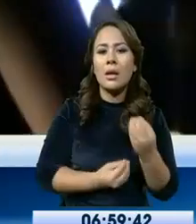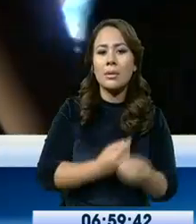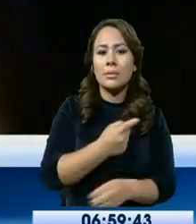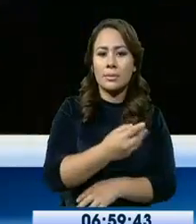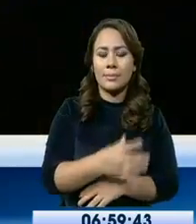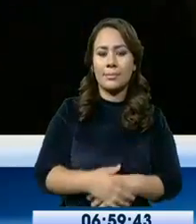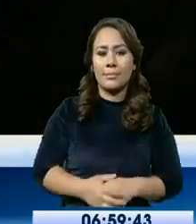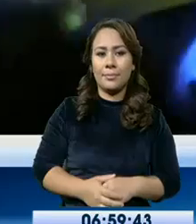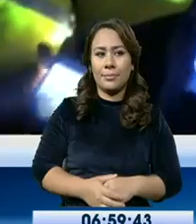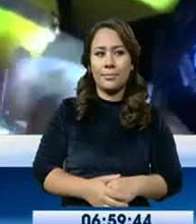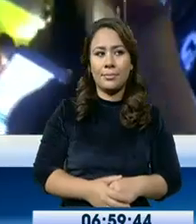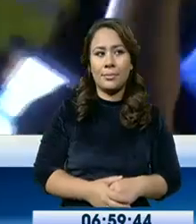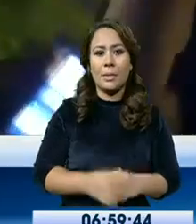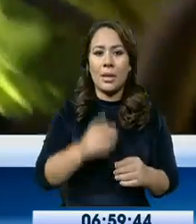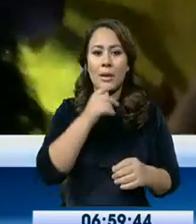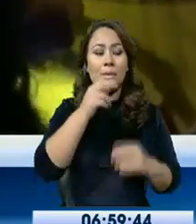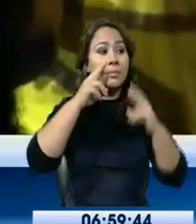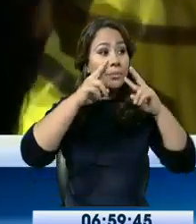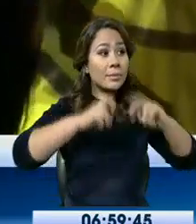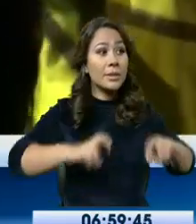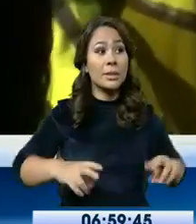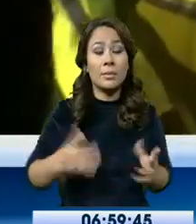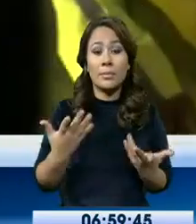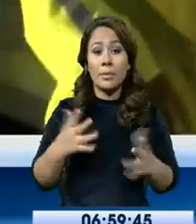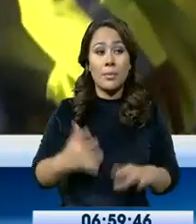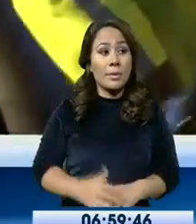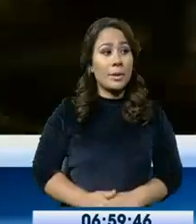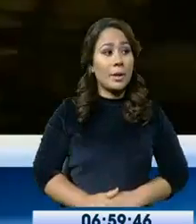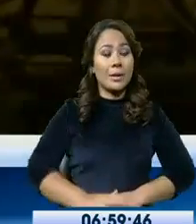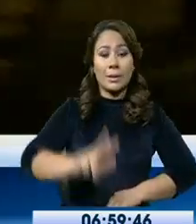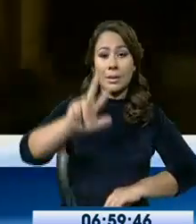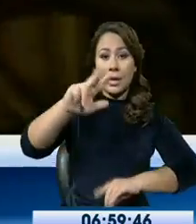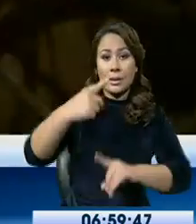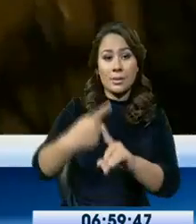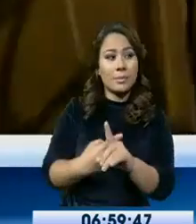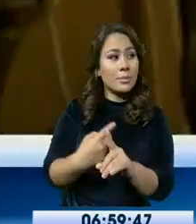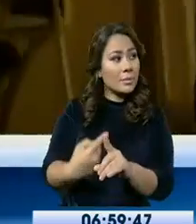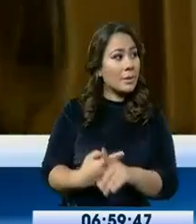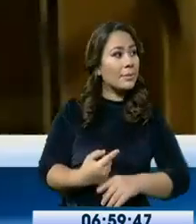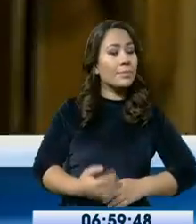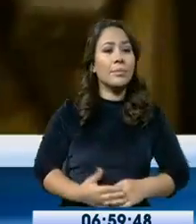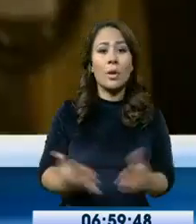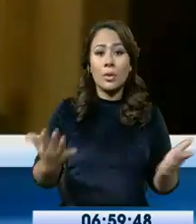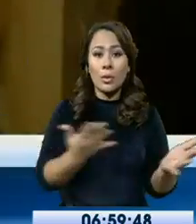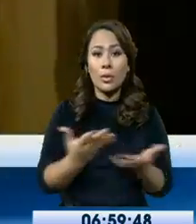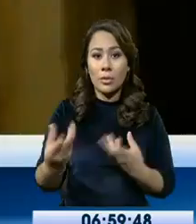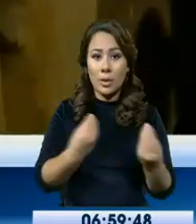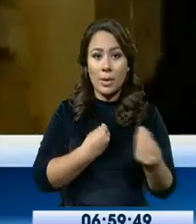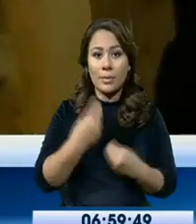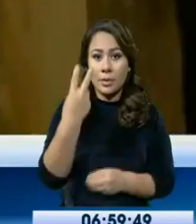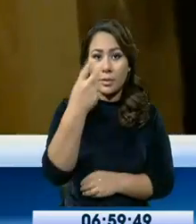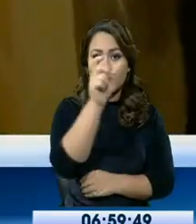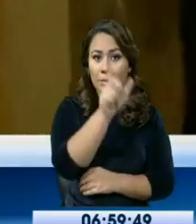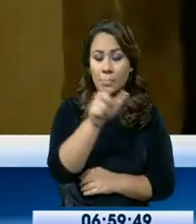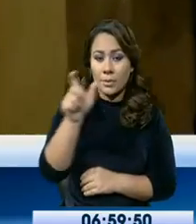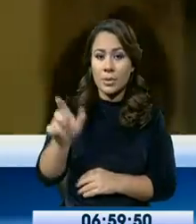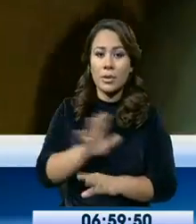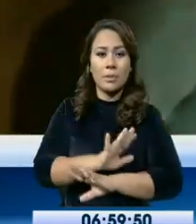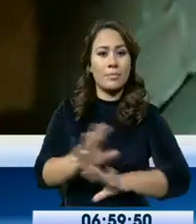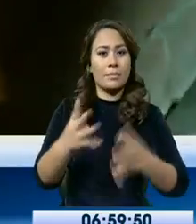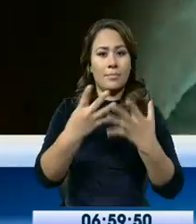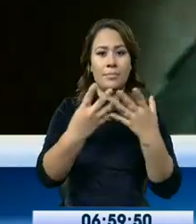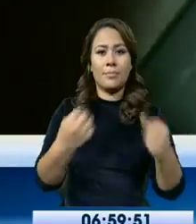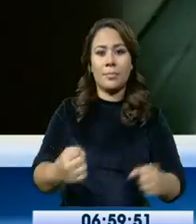La investigación le tomó a la UIAT aproximadamente 3 meses, tiempo en el cual otros 2 ciudadanos ya habían sido detenidos